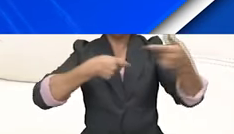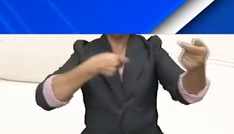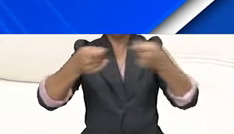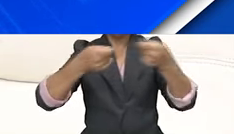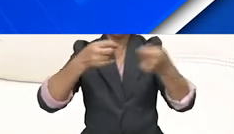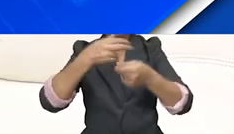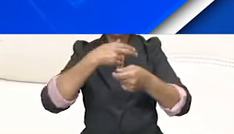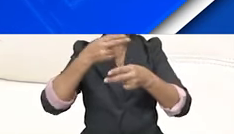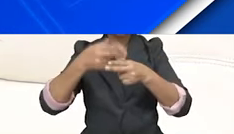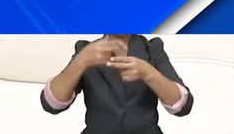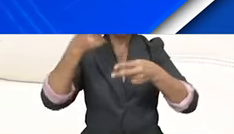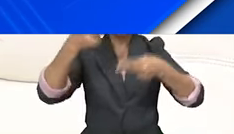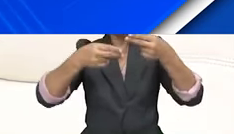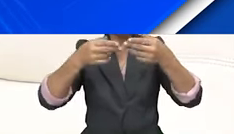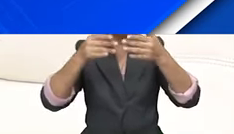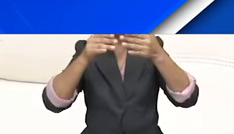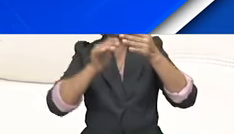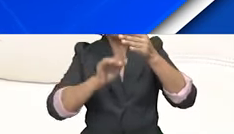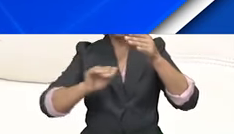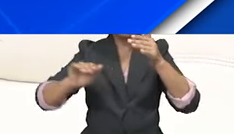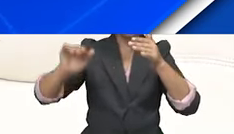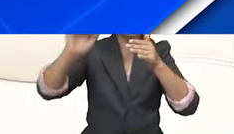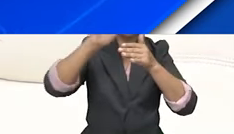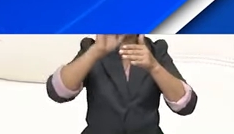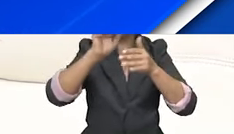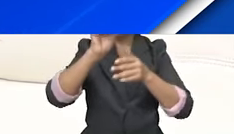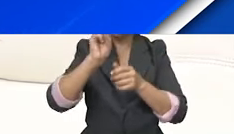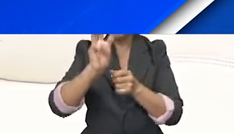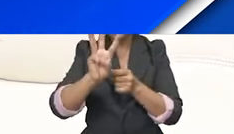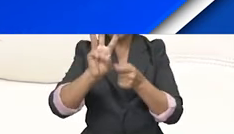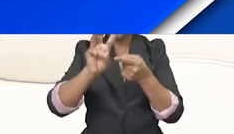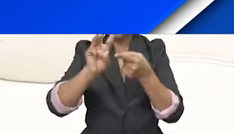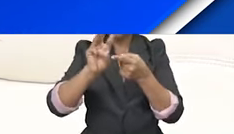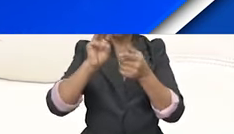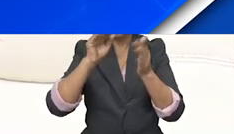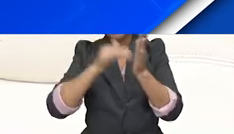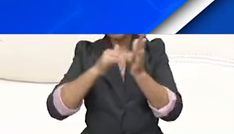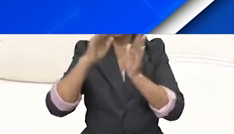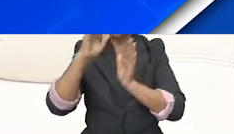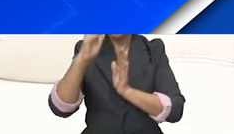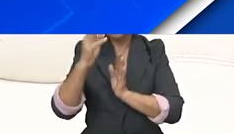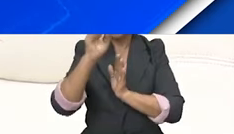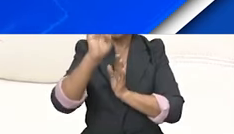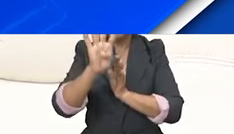exportaciones registraron un incremento acumulado de